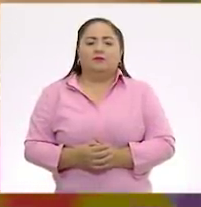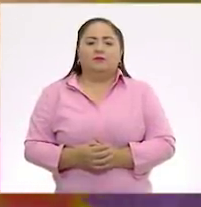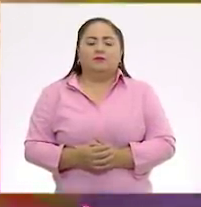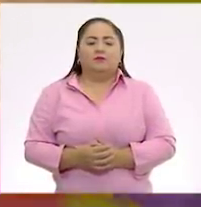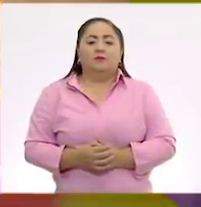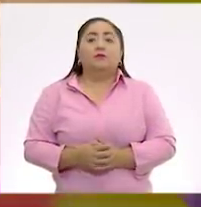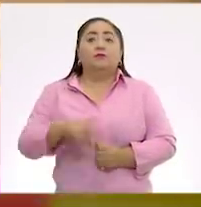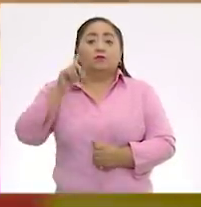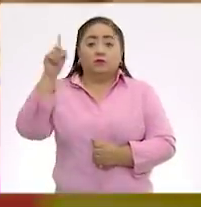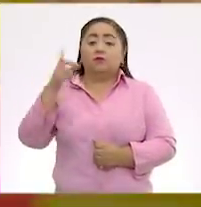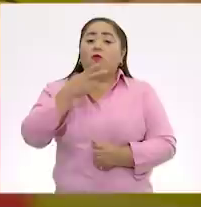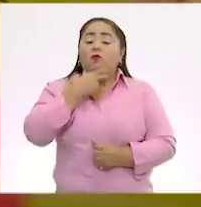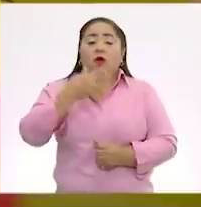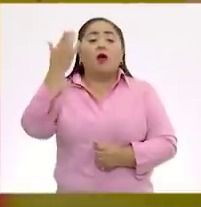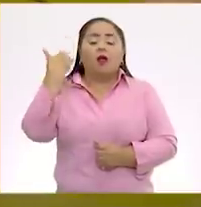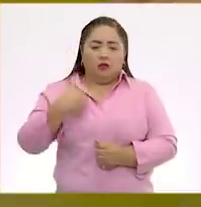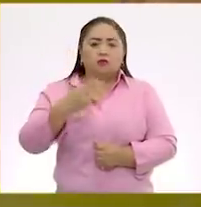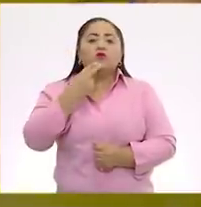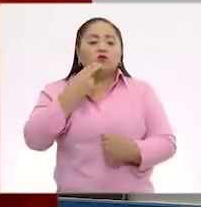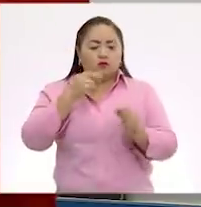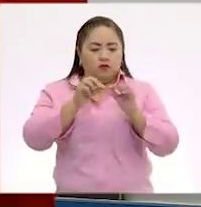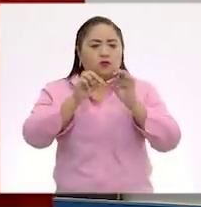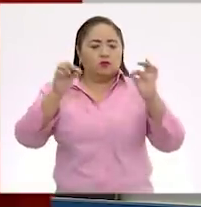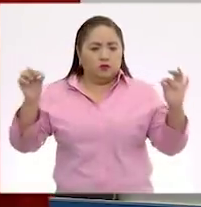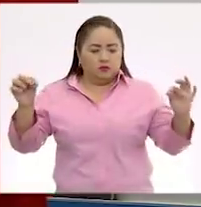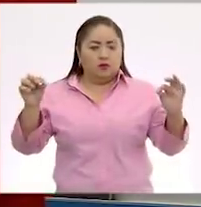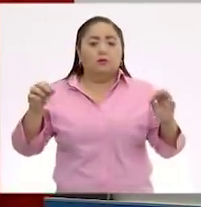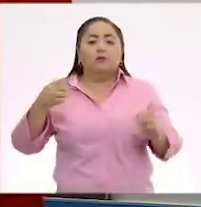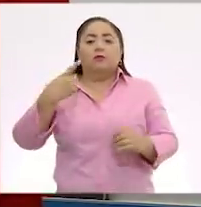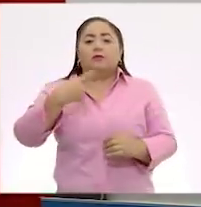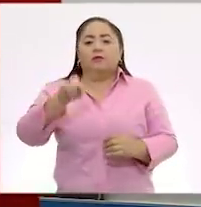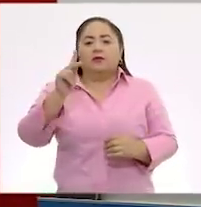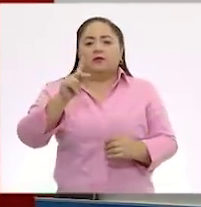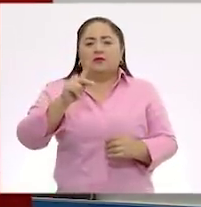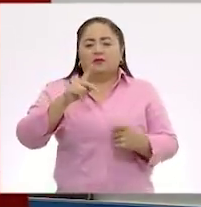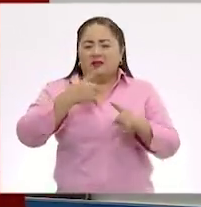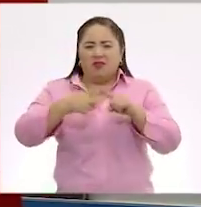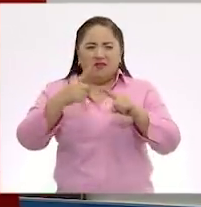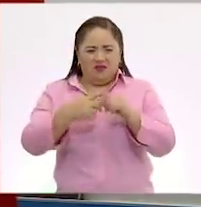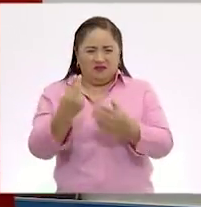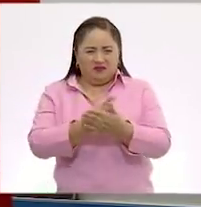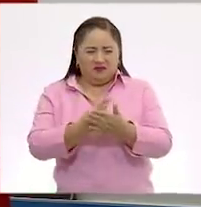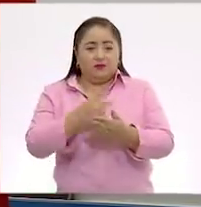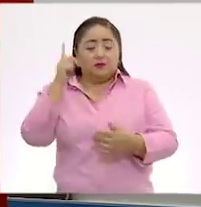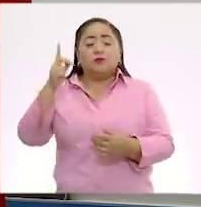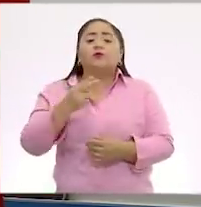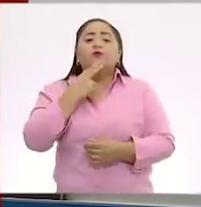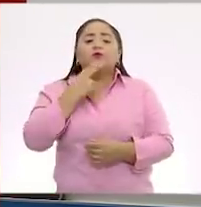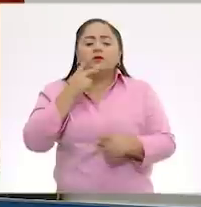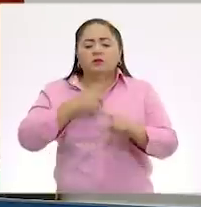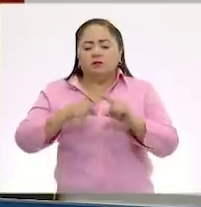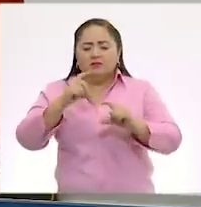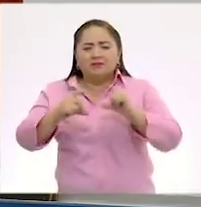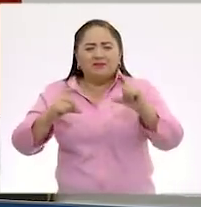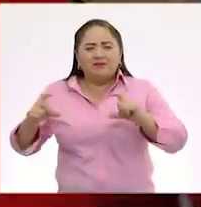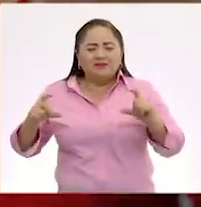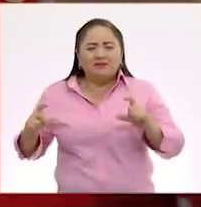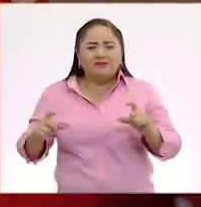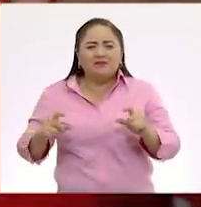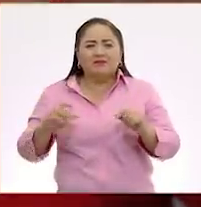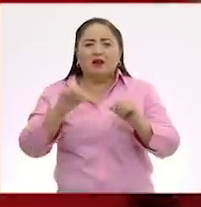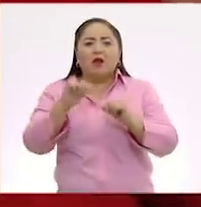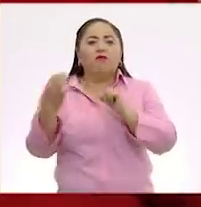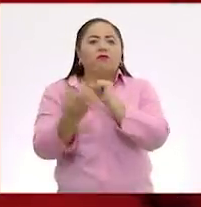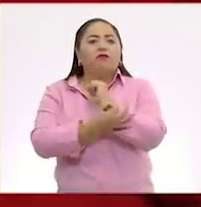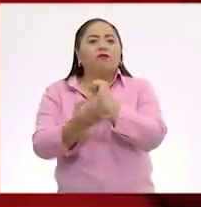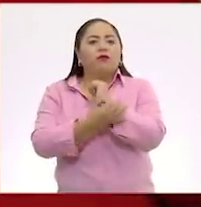Alexander Calder justo usaba alambre, pero a diferencia de las, de los pares de figuras, él usaba figuras hechas de